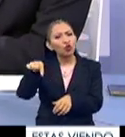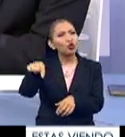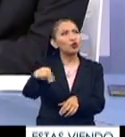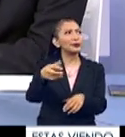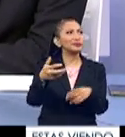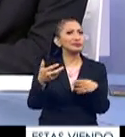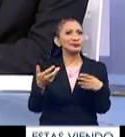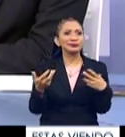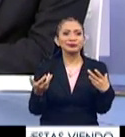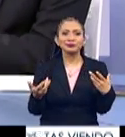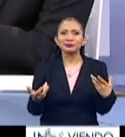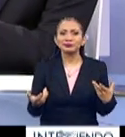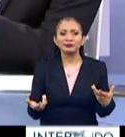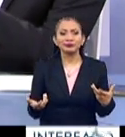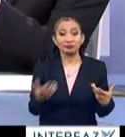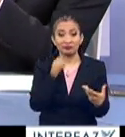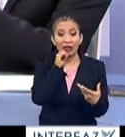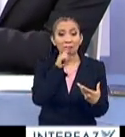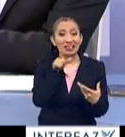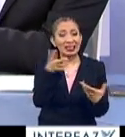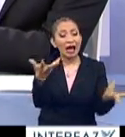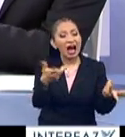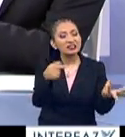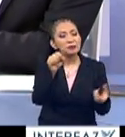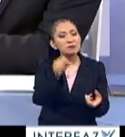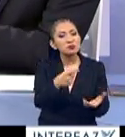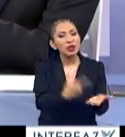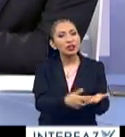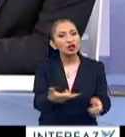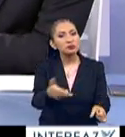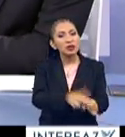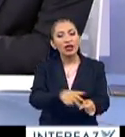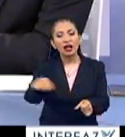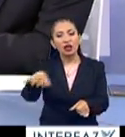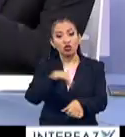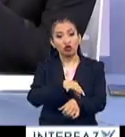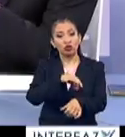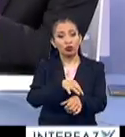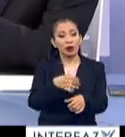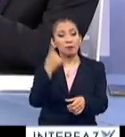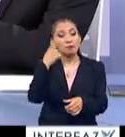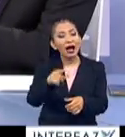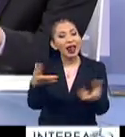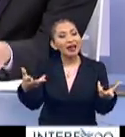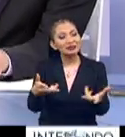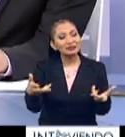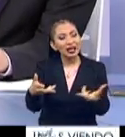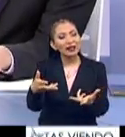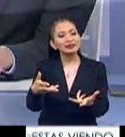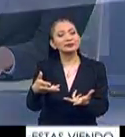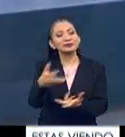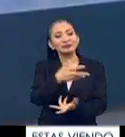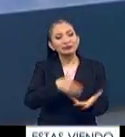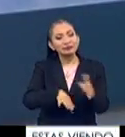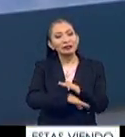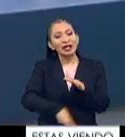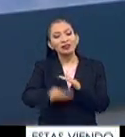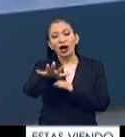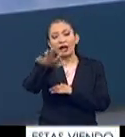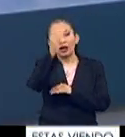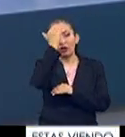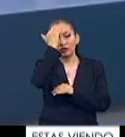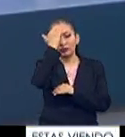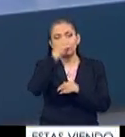de incluso lo que hacen los mismos hospitales y los mismos médicos para generar estas bases o áreas